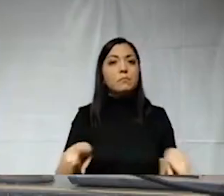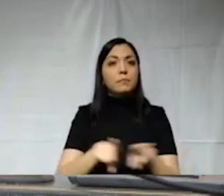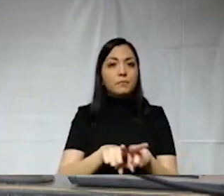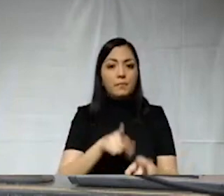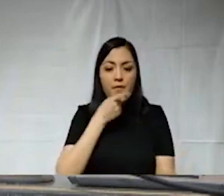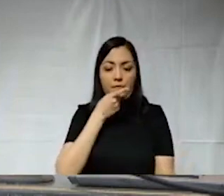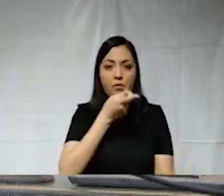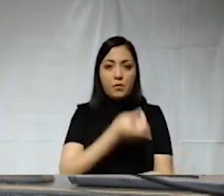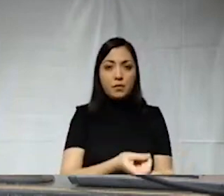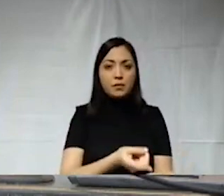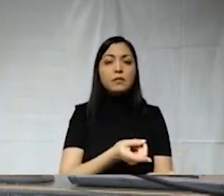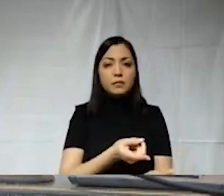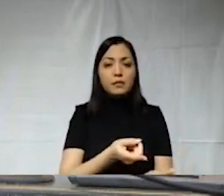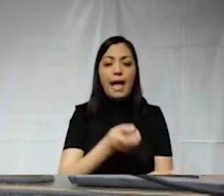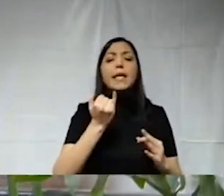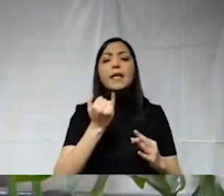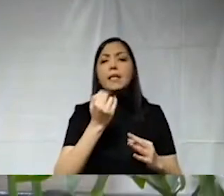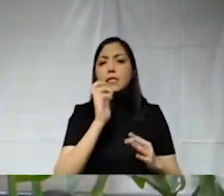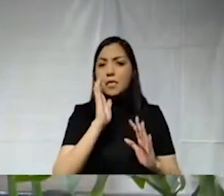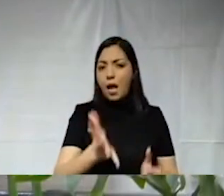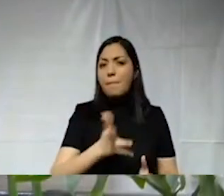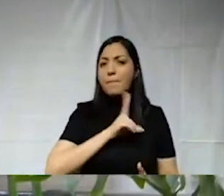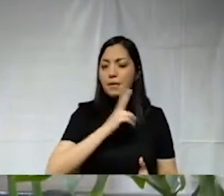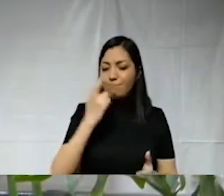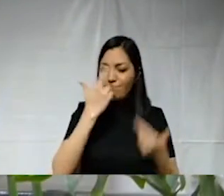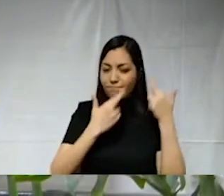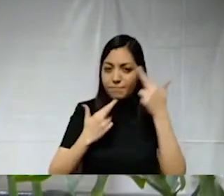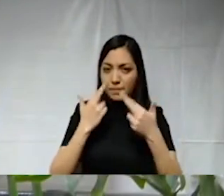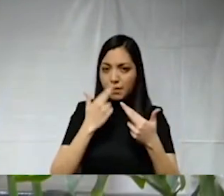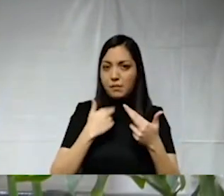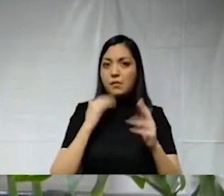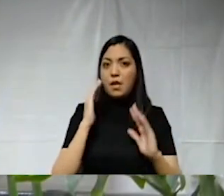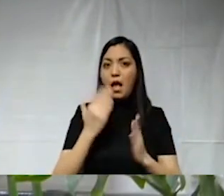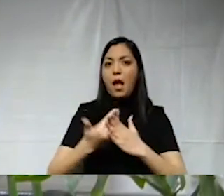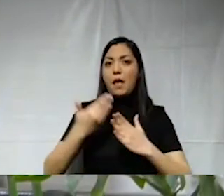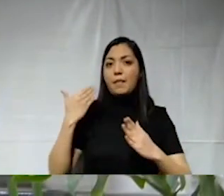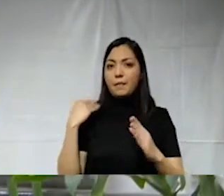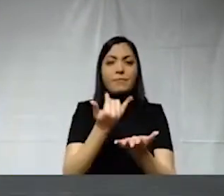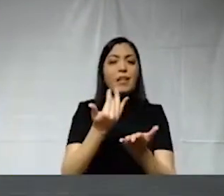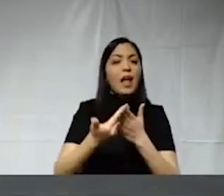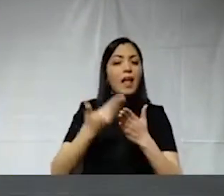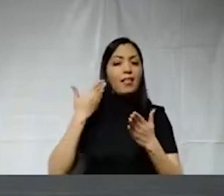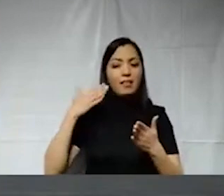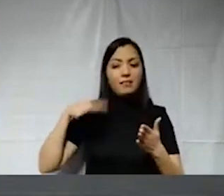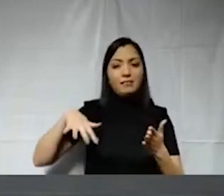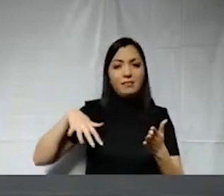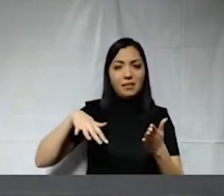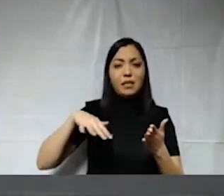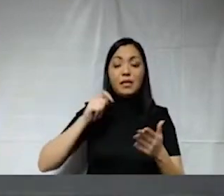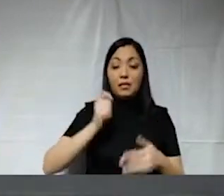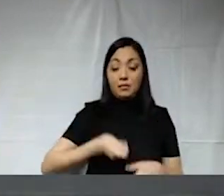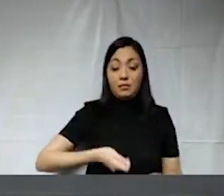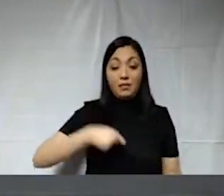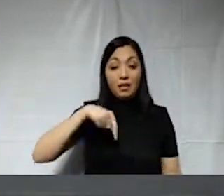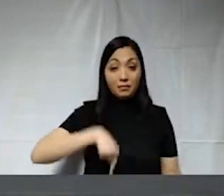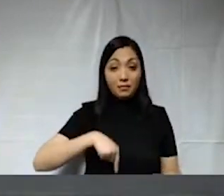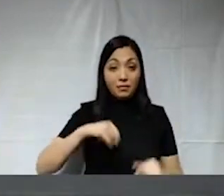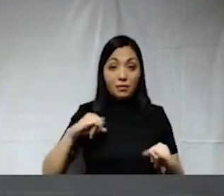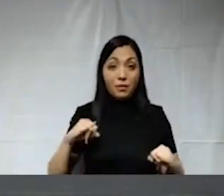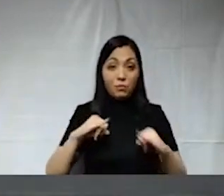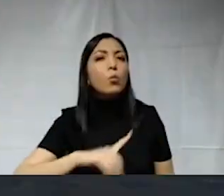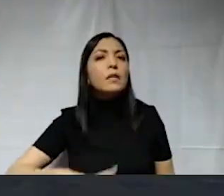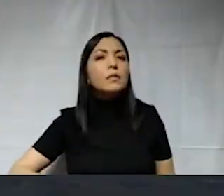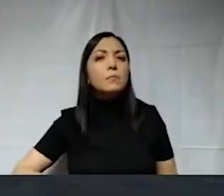la coalición notifique los cambios que hizo una vez que morena y sus aliados informen Cómo van a participar en los distintos